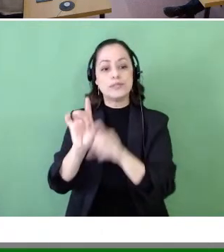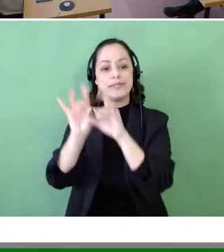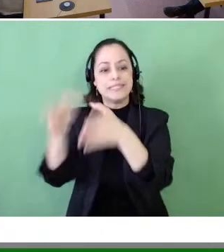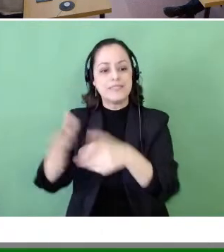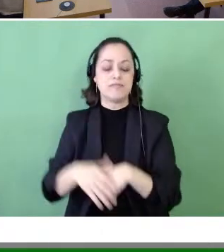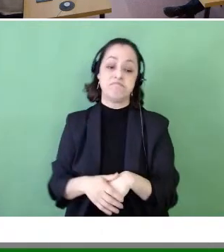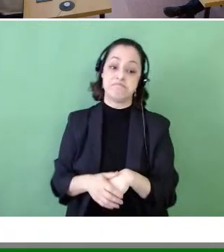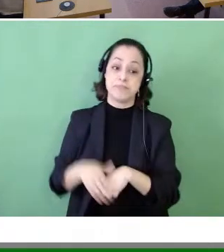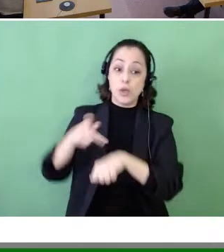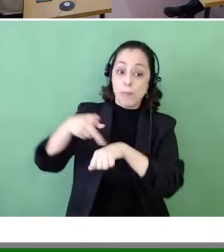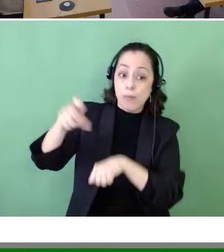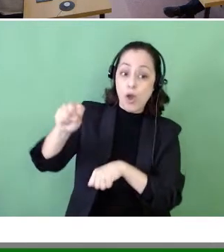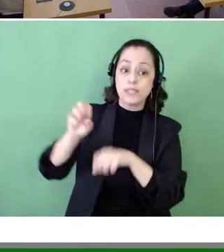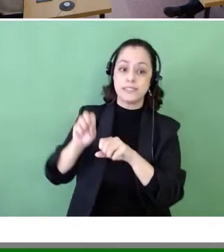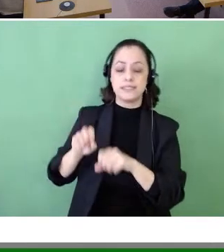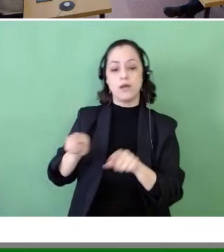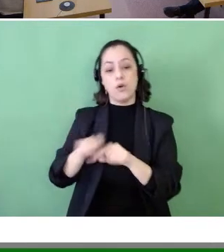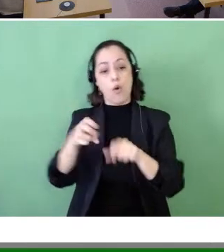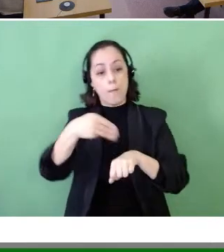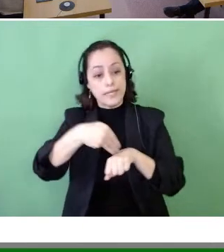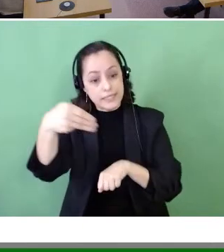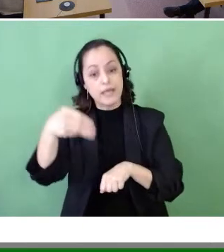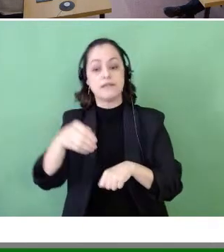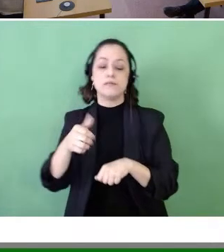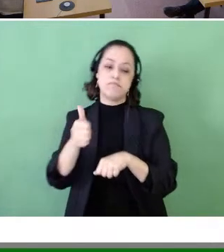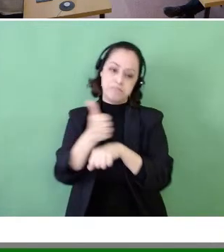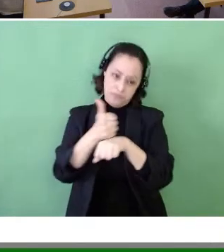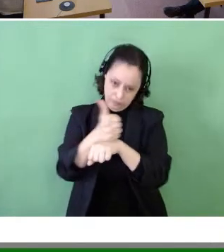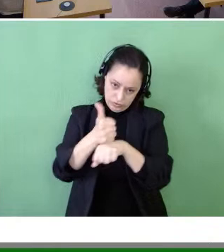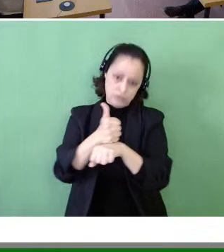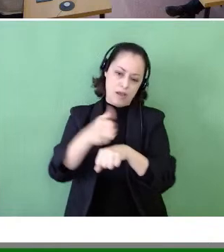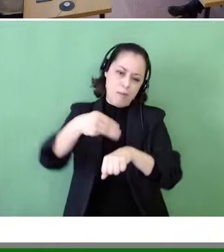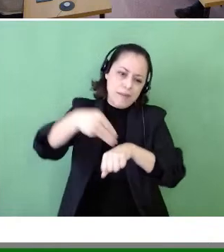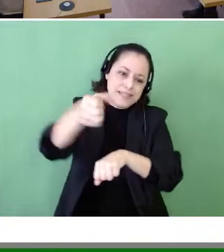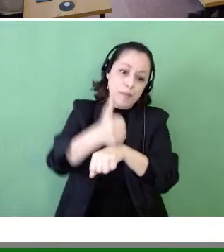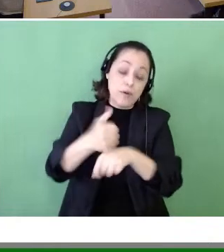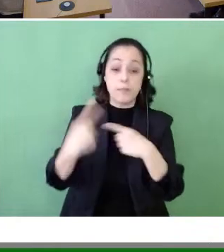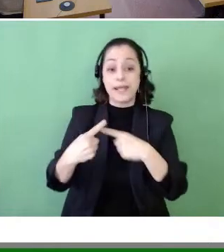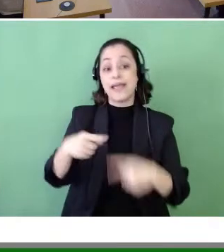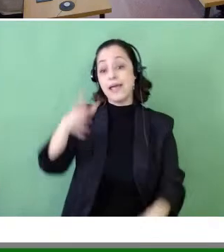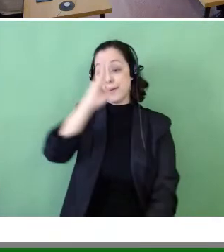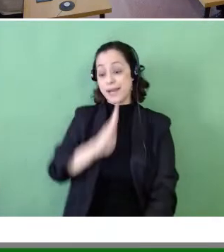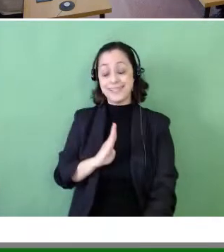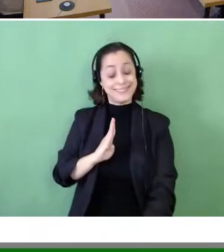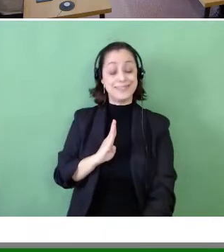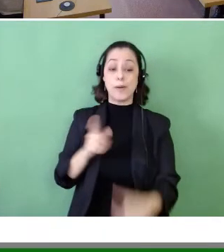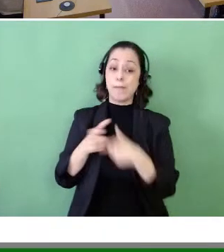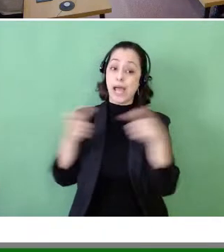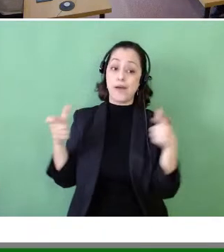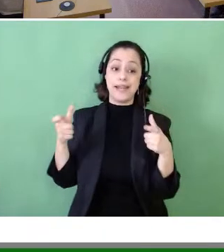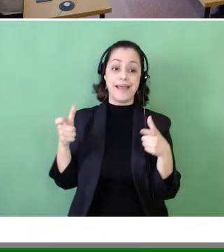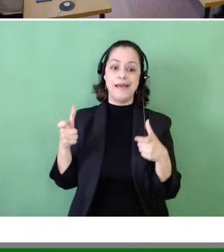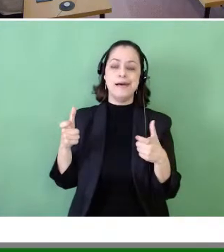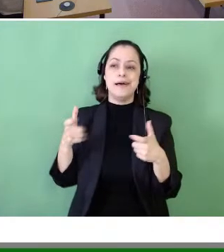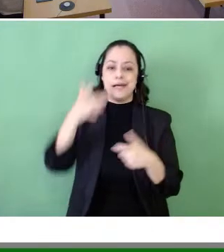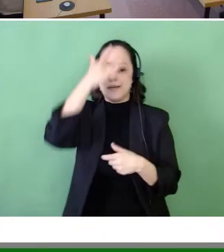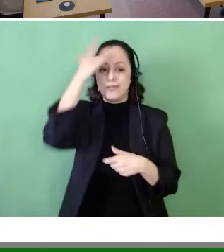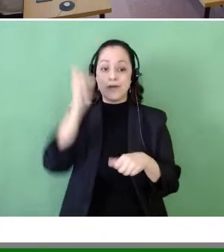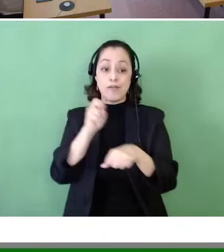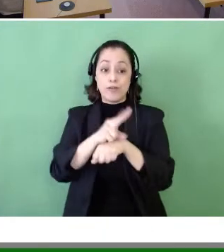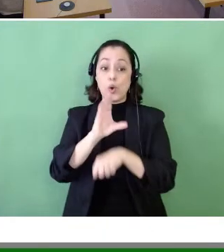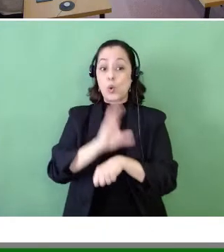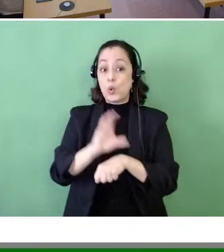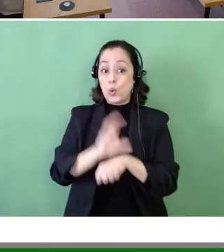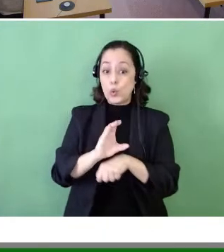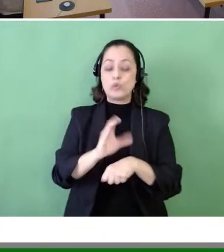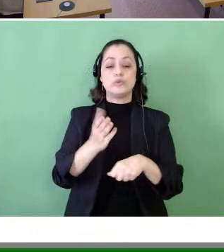especialización o de másteres profesionales, porque es muy común en Brasil también que van a cursos de máster y de